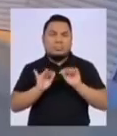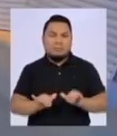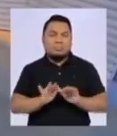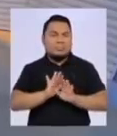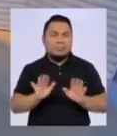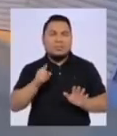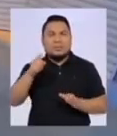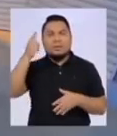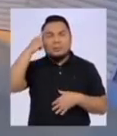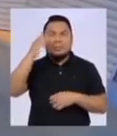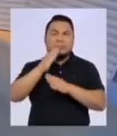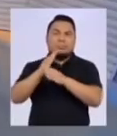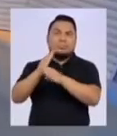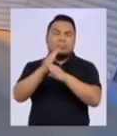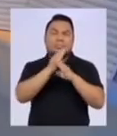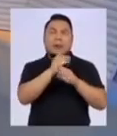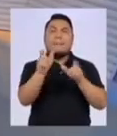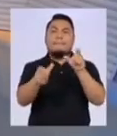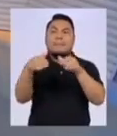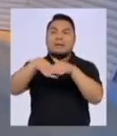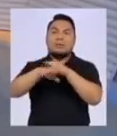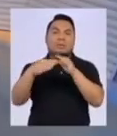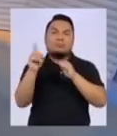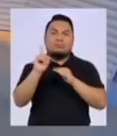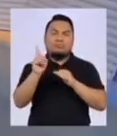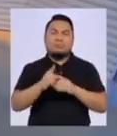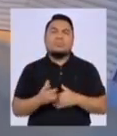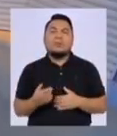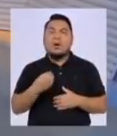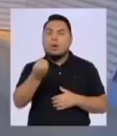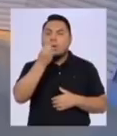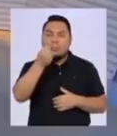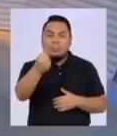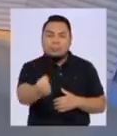todo, tomando las medidas de seguridad, que eso la gente cree que está bien y sale, ¿no? Eso hay que evitarlo.